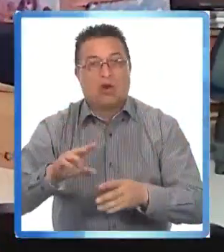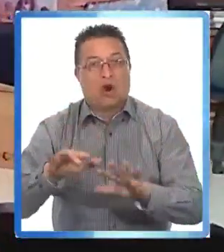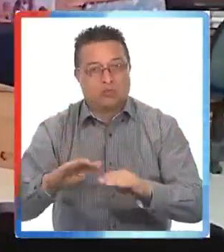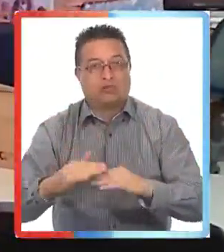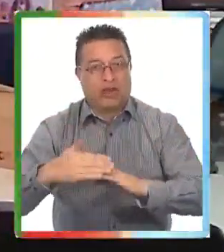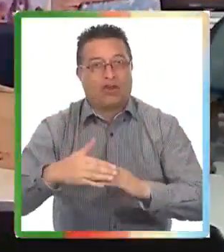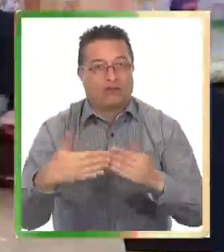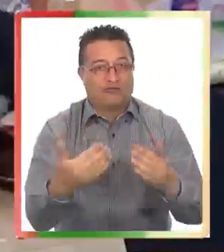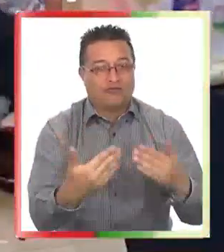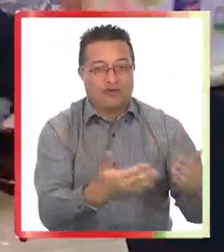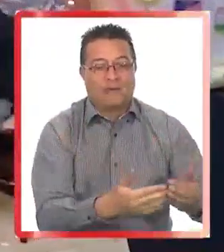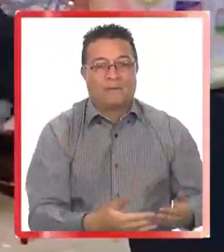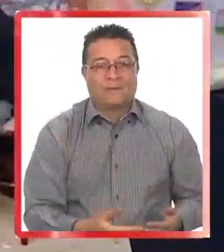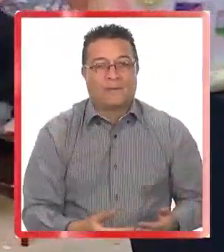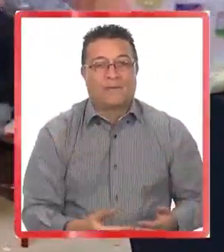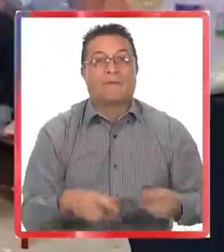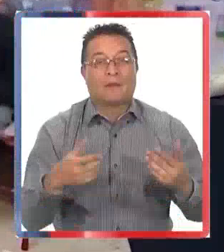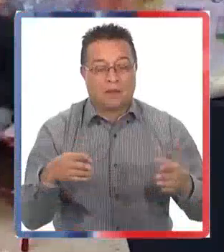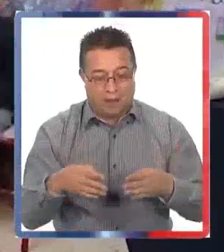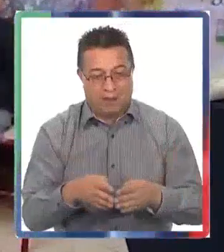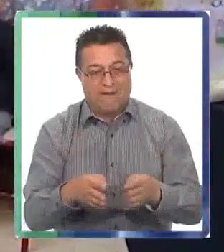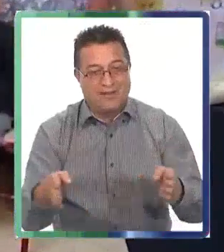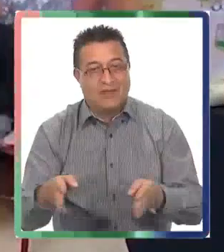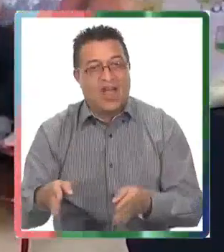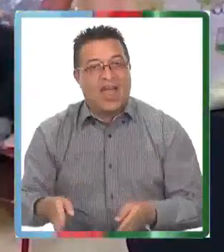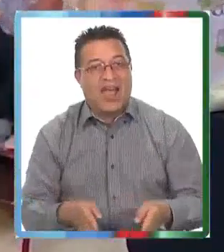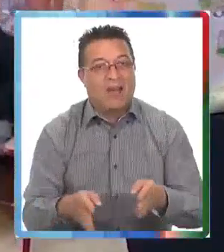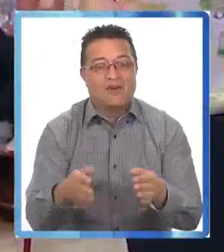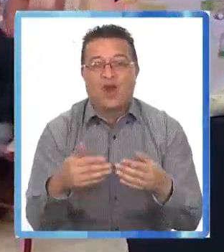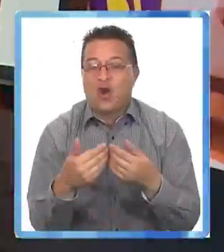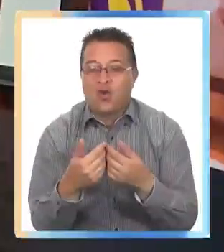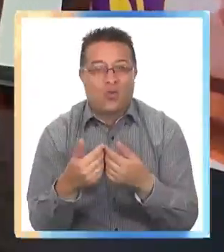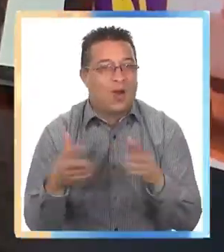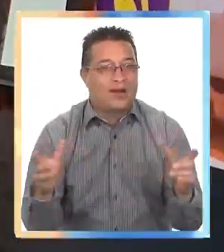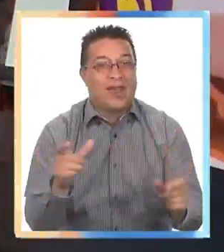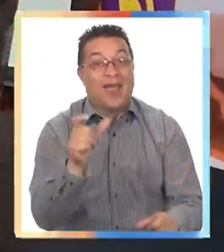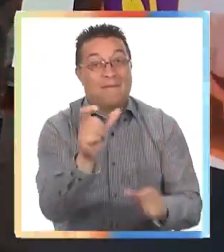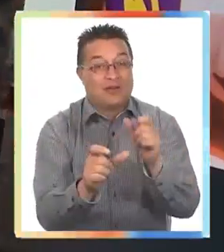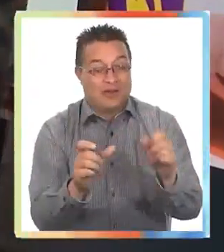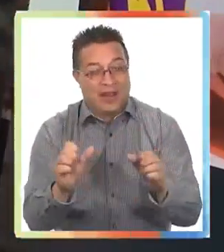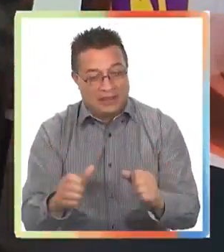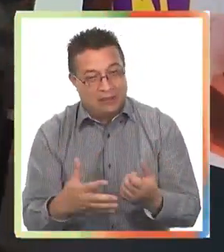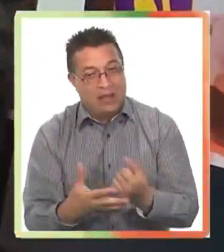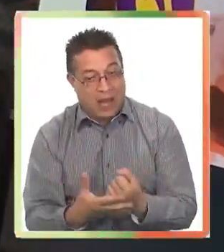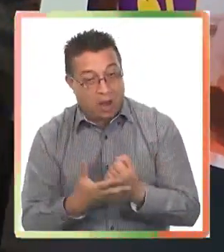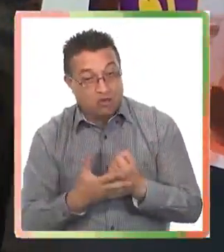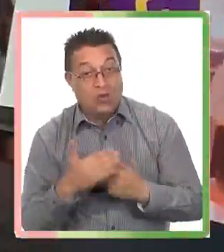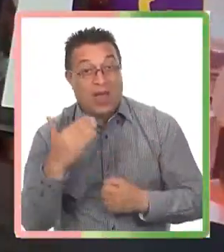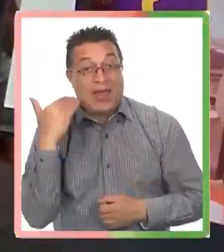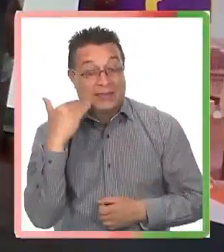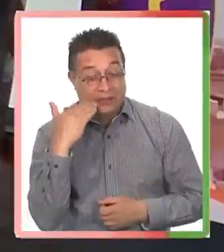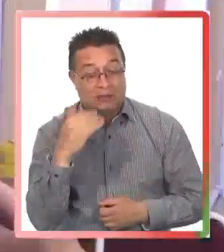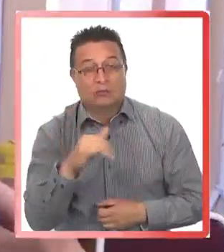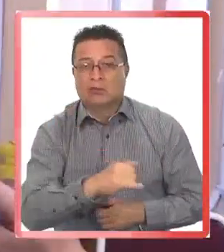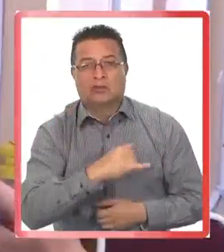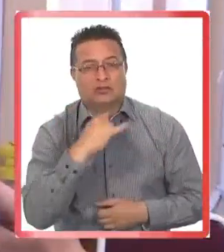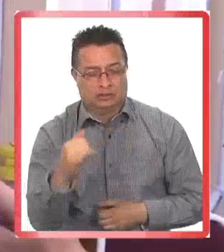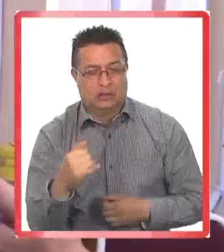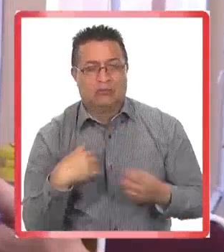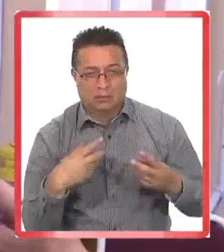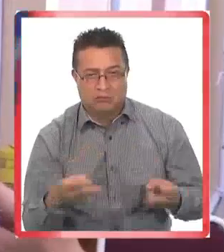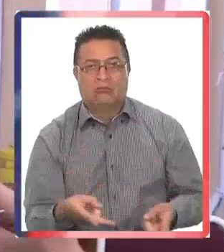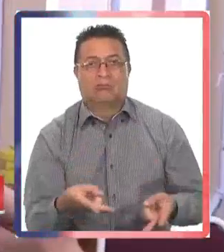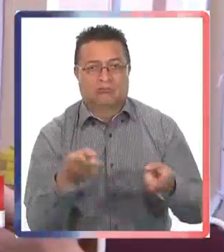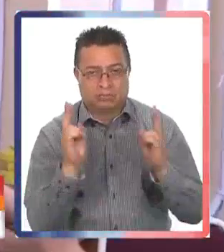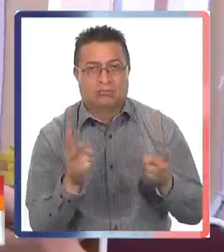de computadores. Está abierto el camino para que cualquier persona que quiera ayudar a los niños siempre va a haber